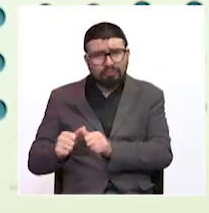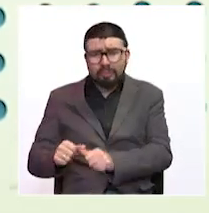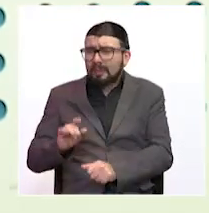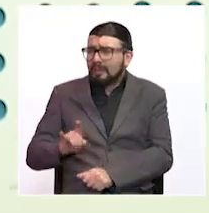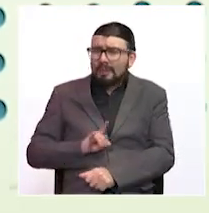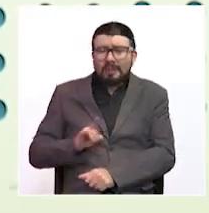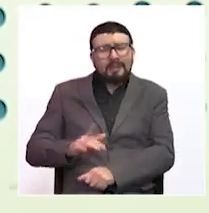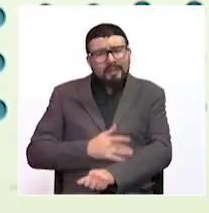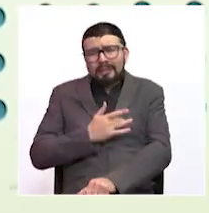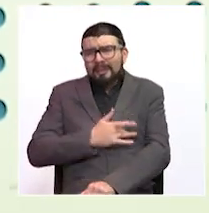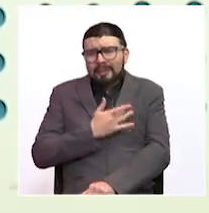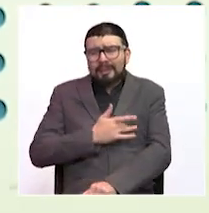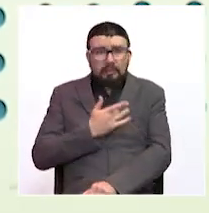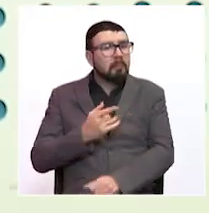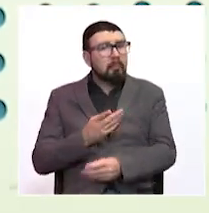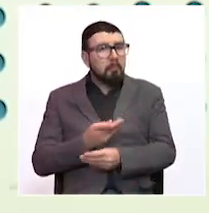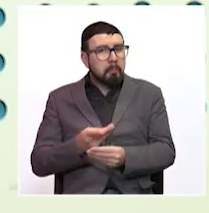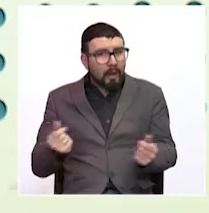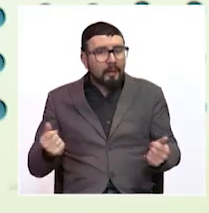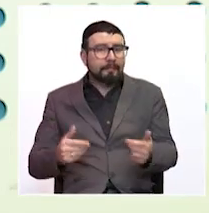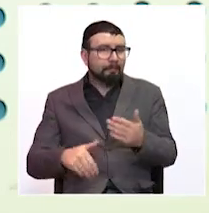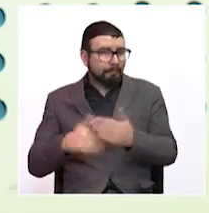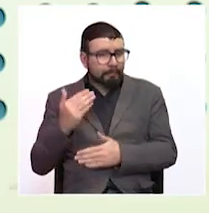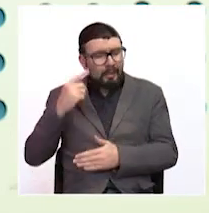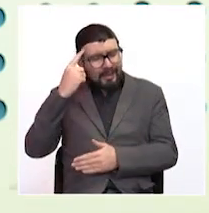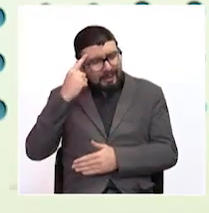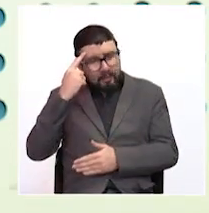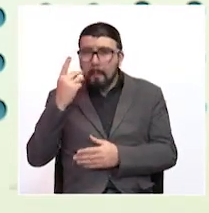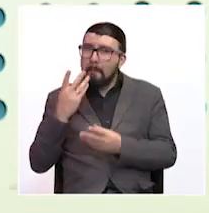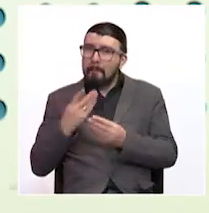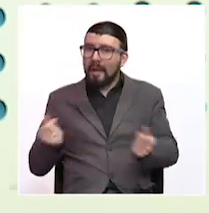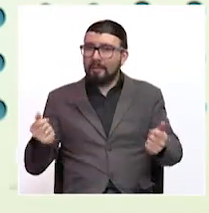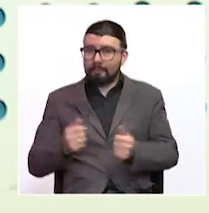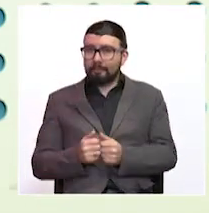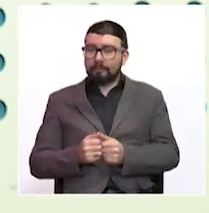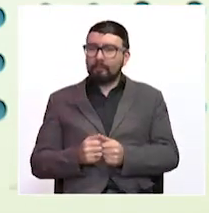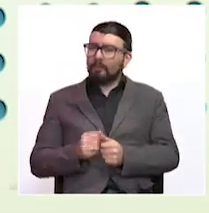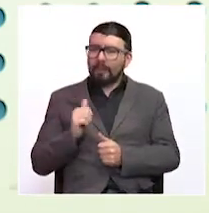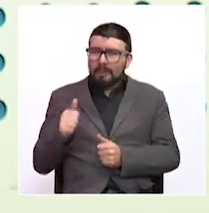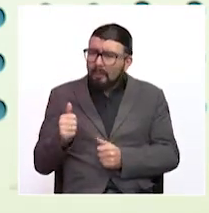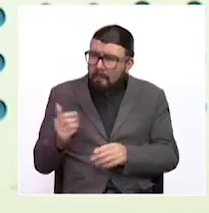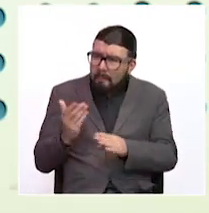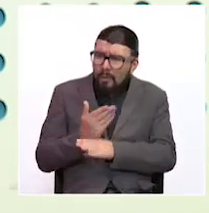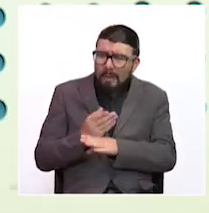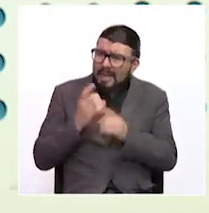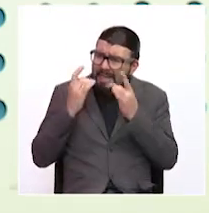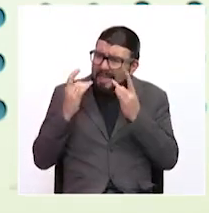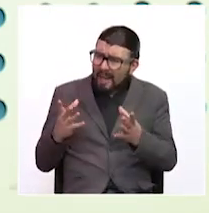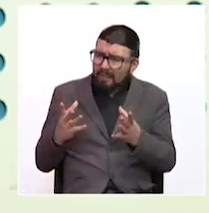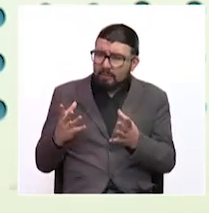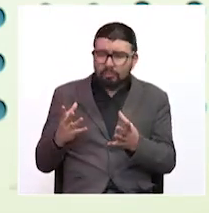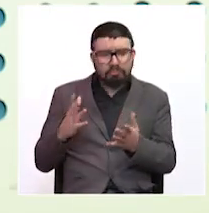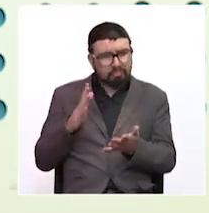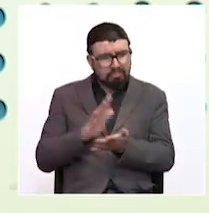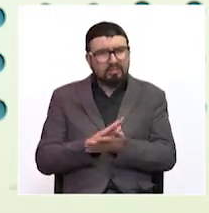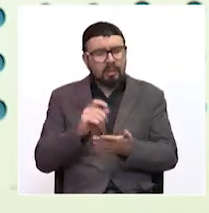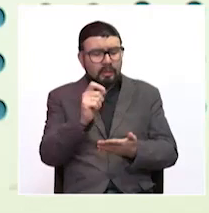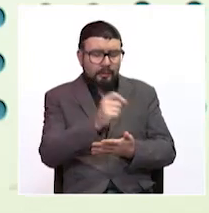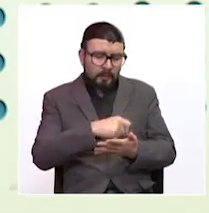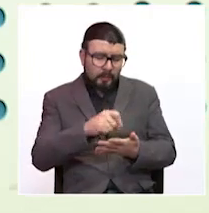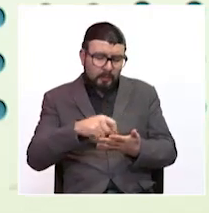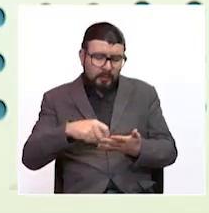eliminarla ellos establecen que no hay ningún problema por grave que sea que no se pueda redactar en